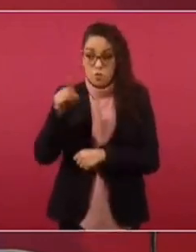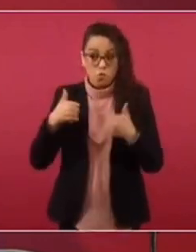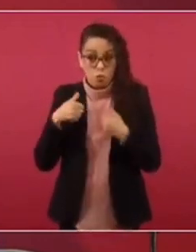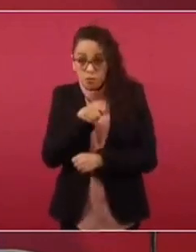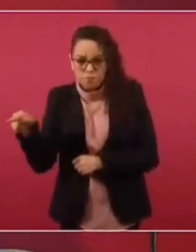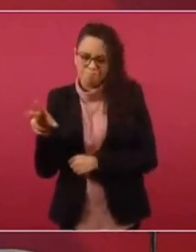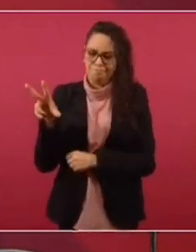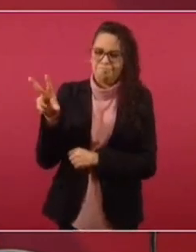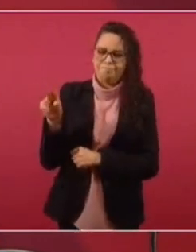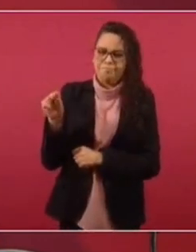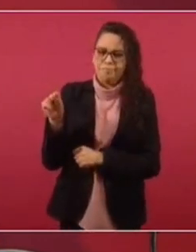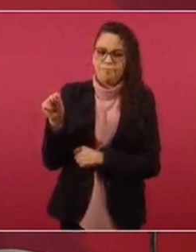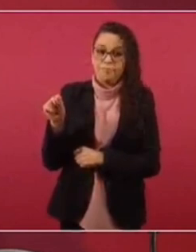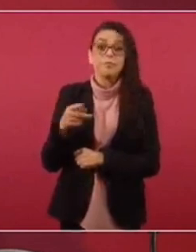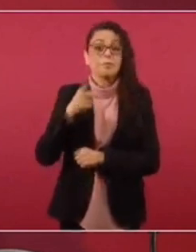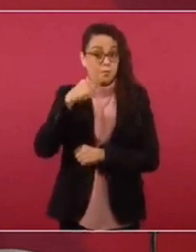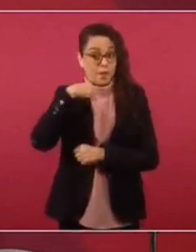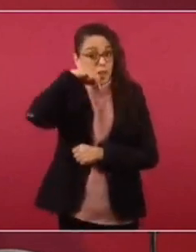sí me preocupa